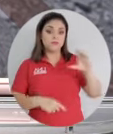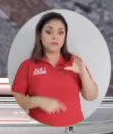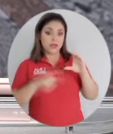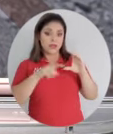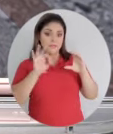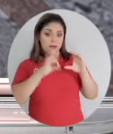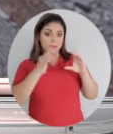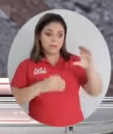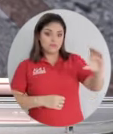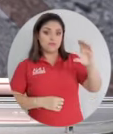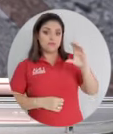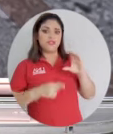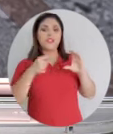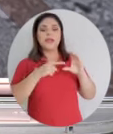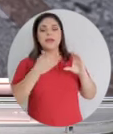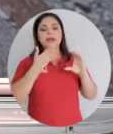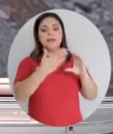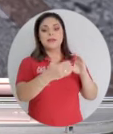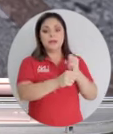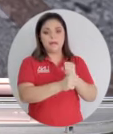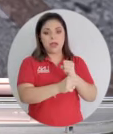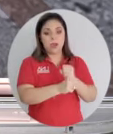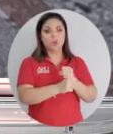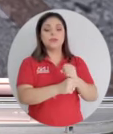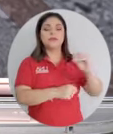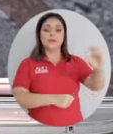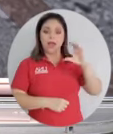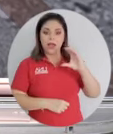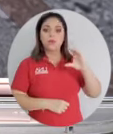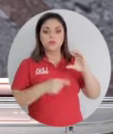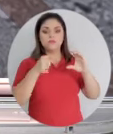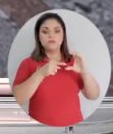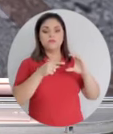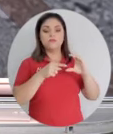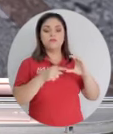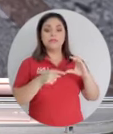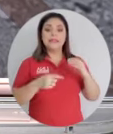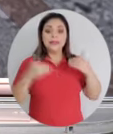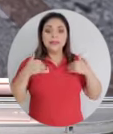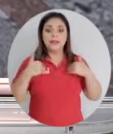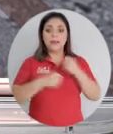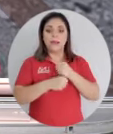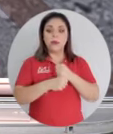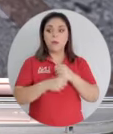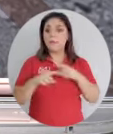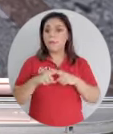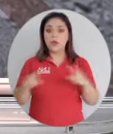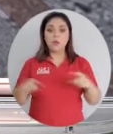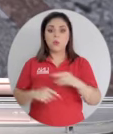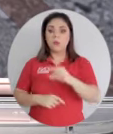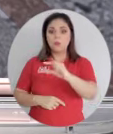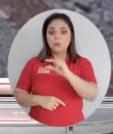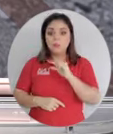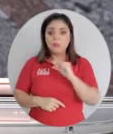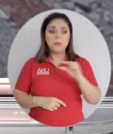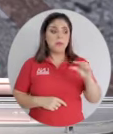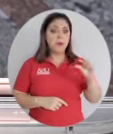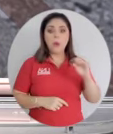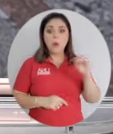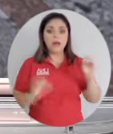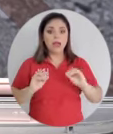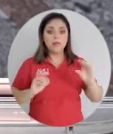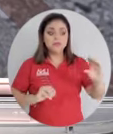familias provienen de los empleos, del trabajo, del salario. Y al disminuirlo